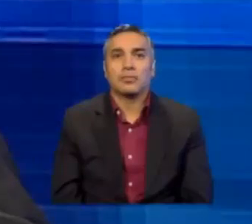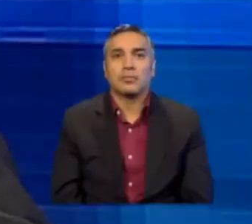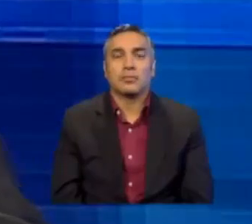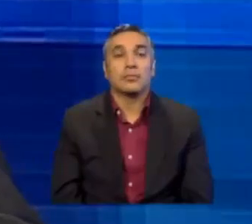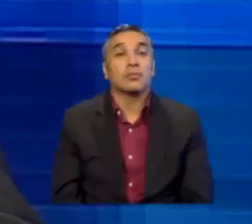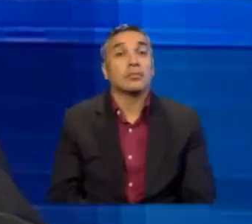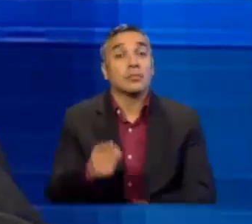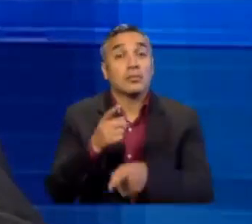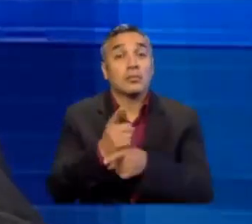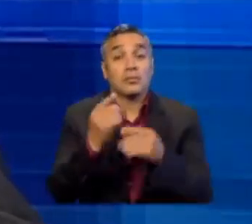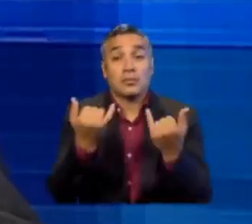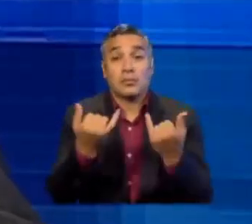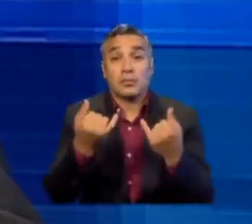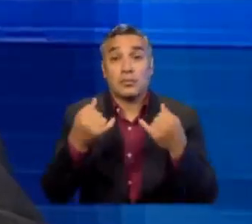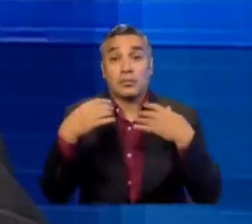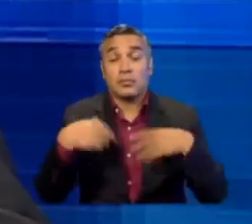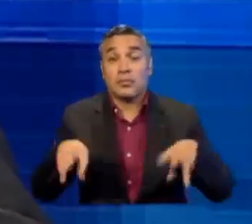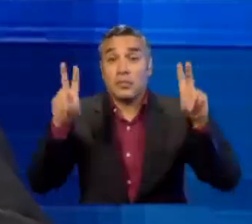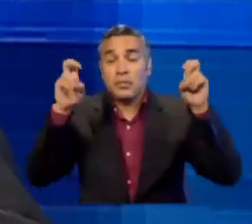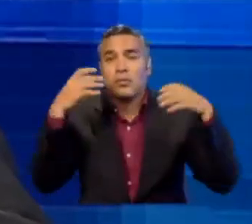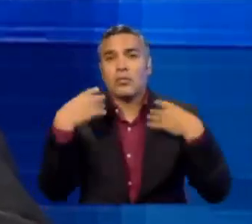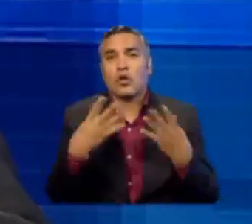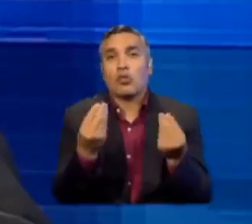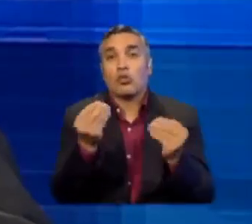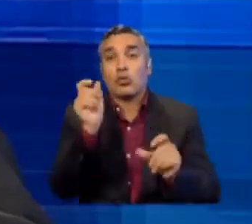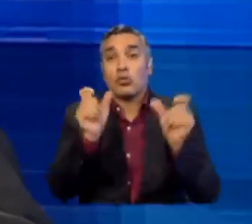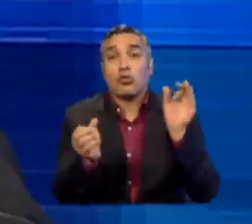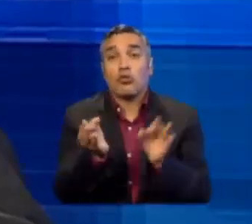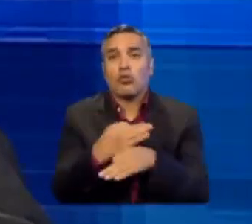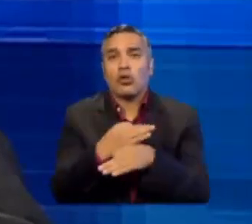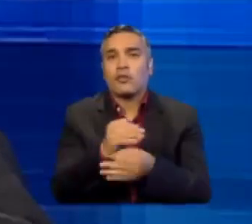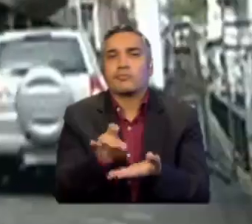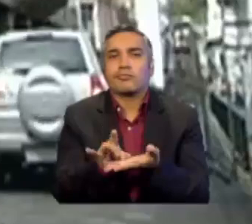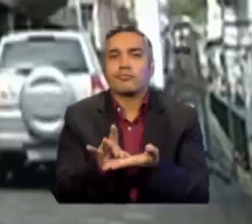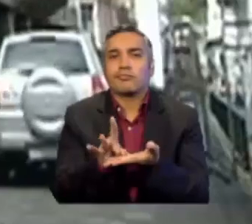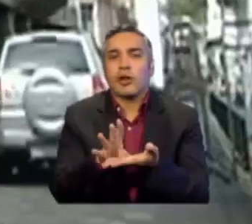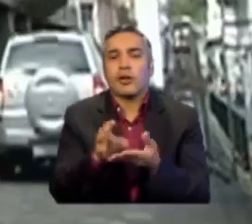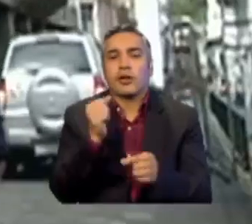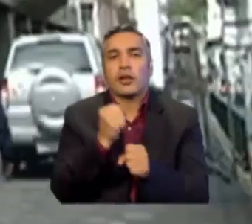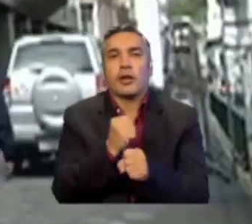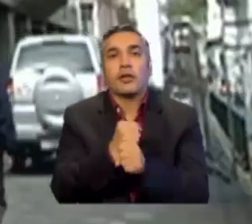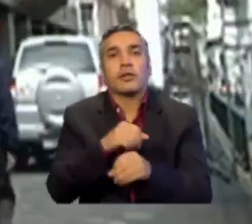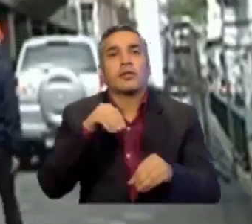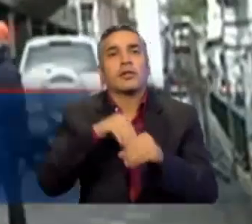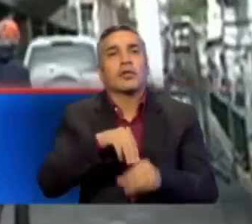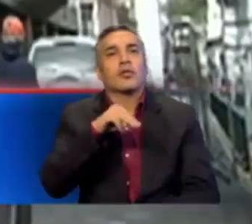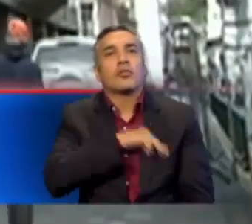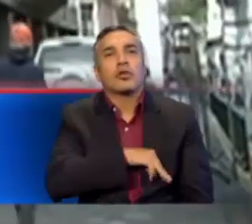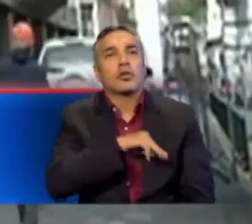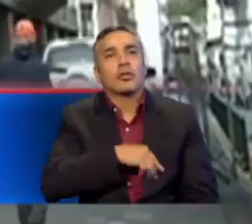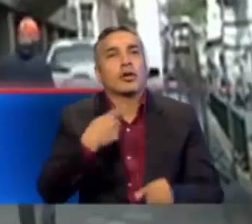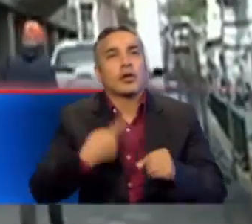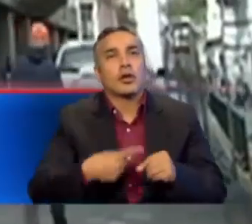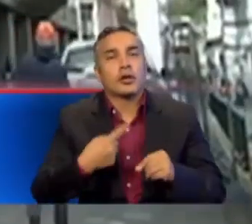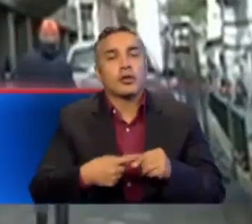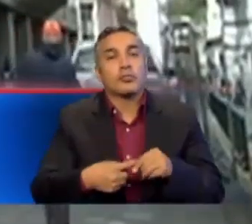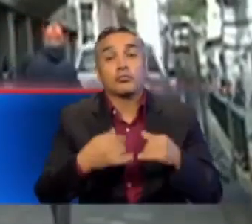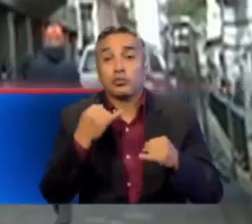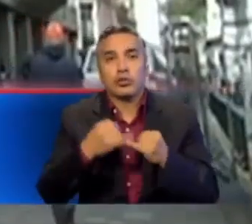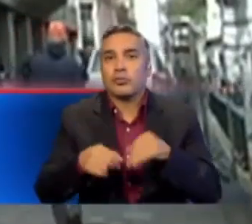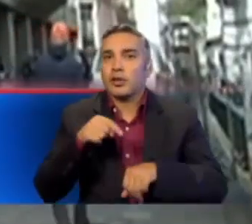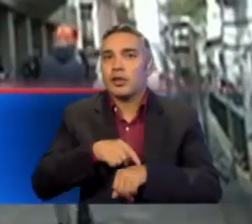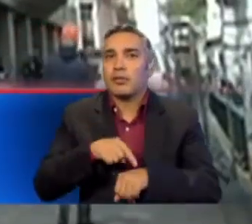Y a propósito de este tema, amigos, varios funcionarios fueron cesados de sus cargos en el municipio de Quito las últimas